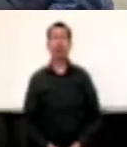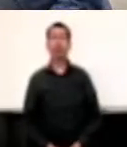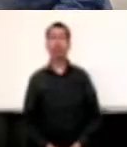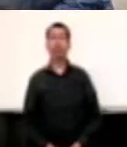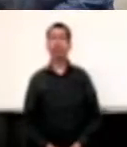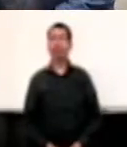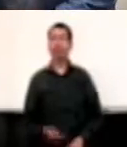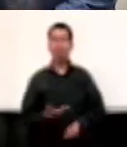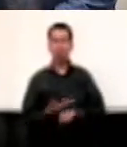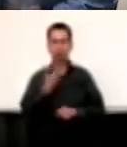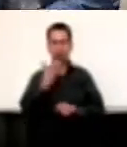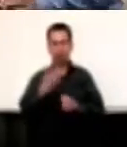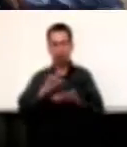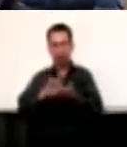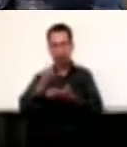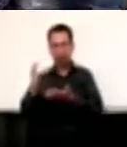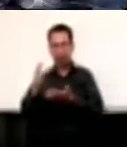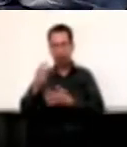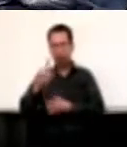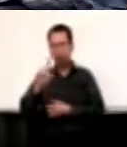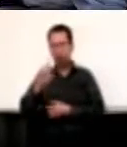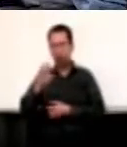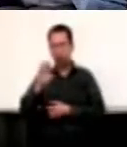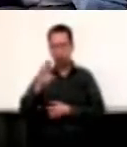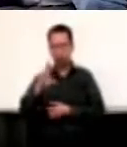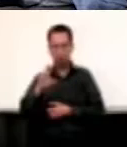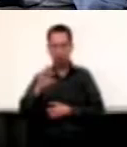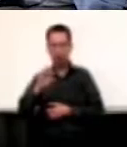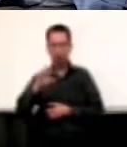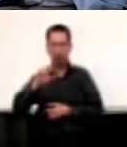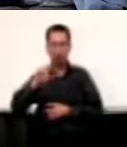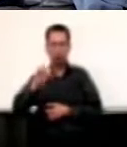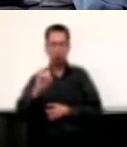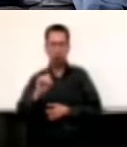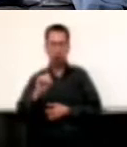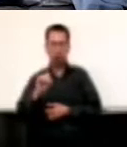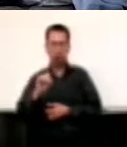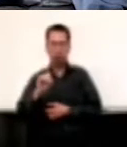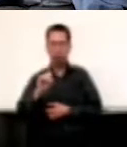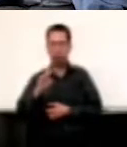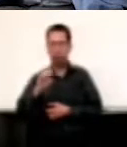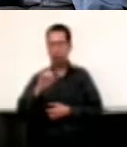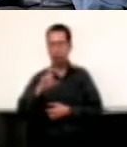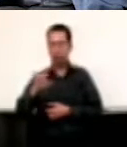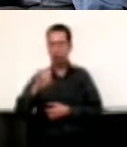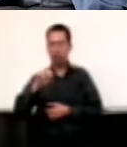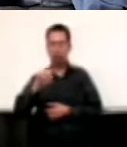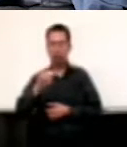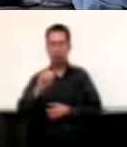Muy bien, muchas gracias al doctor Fernando Barrientos